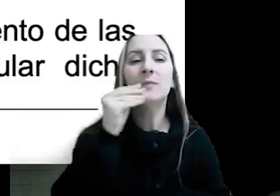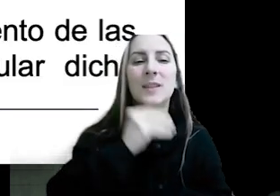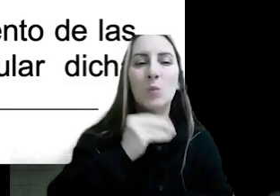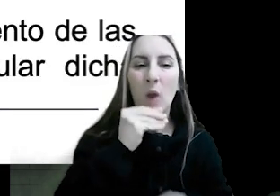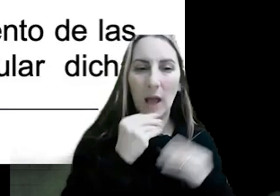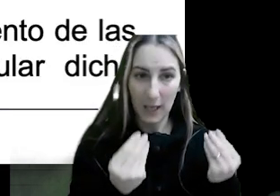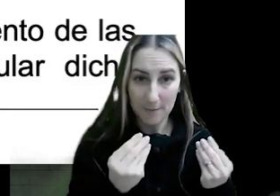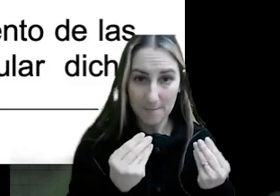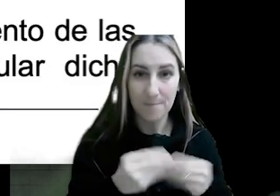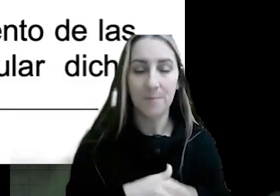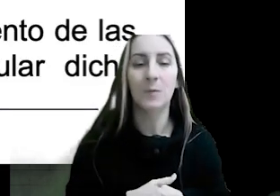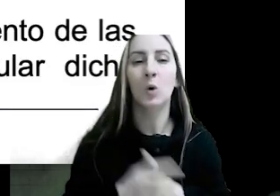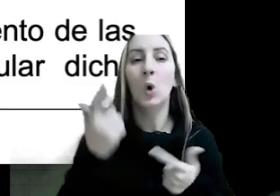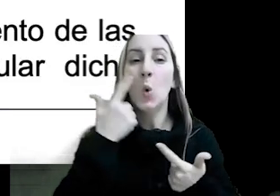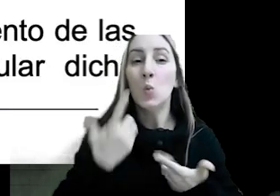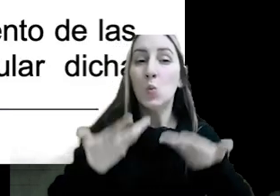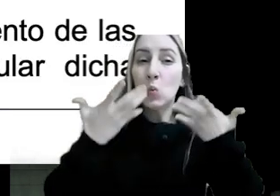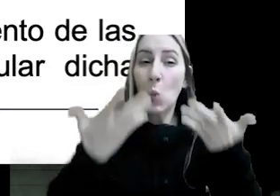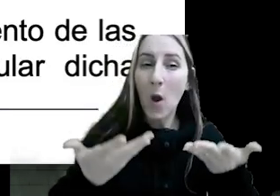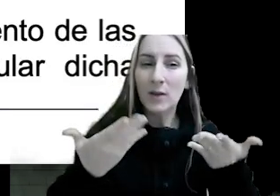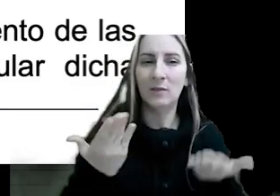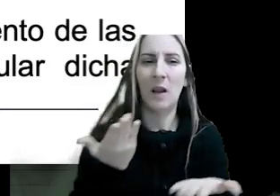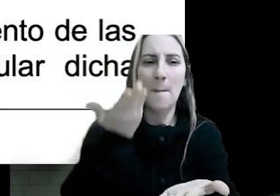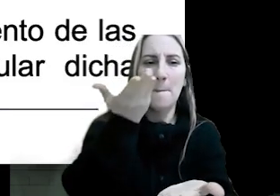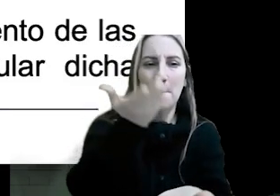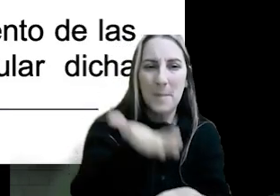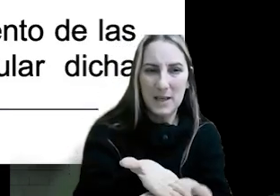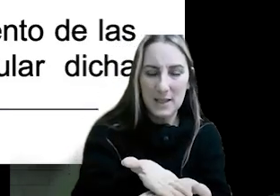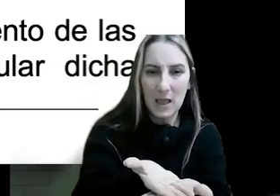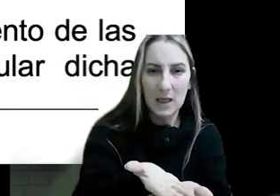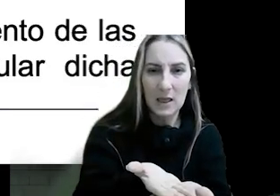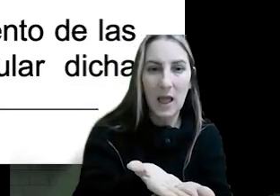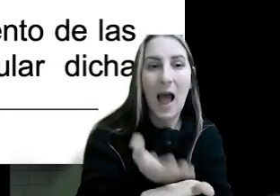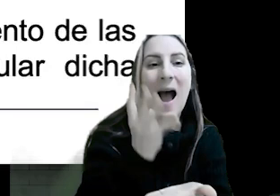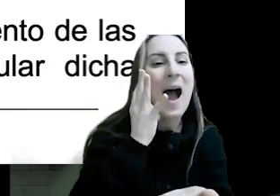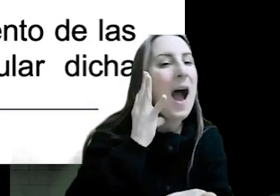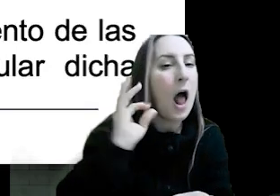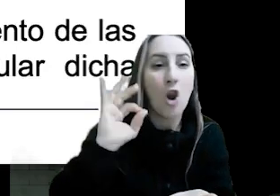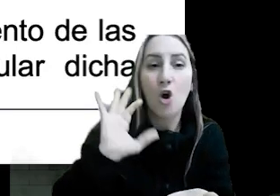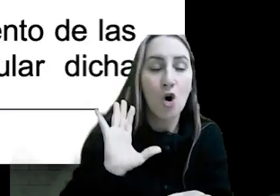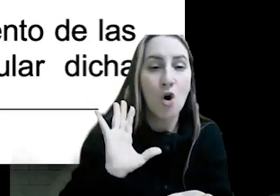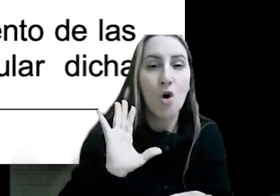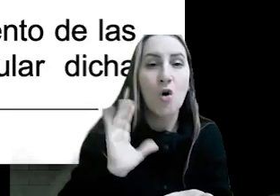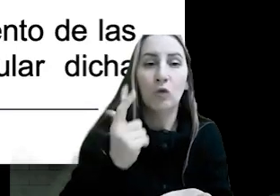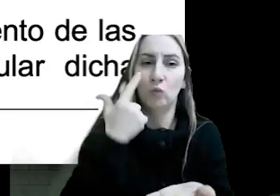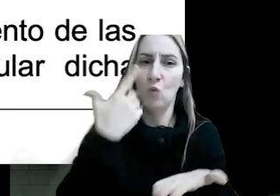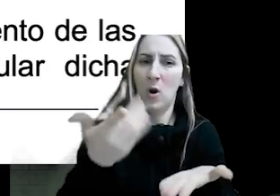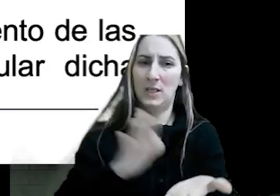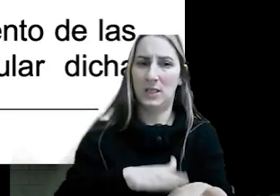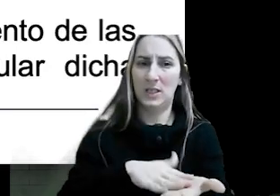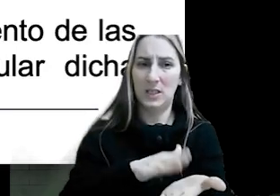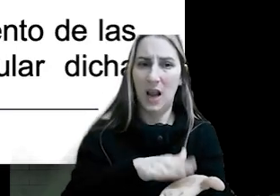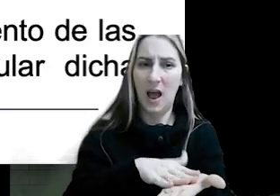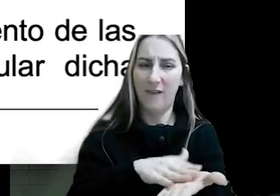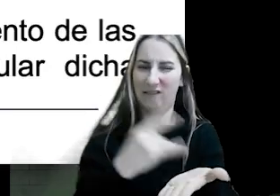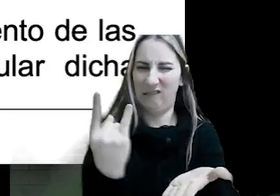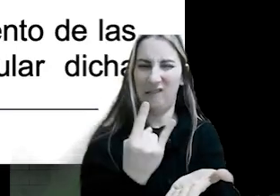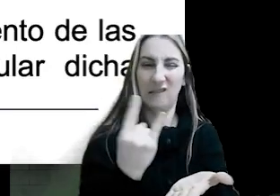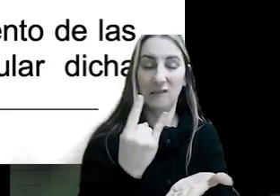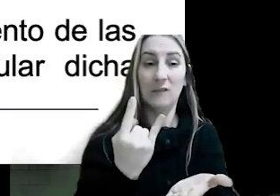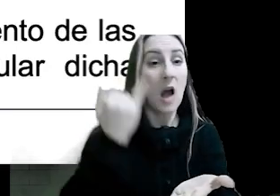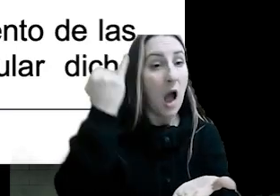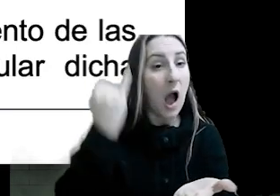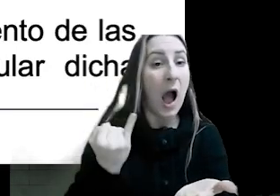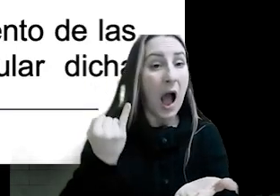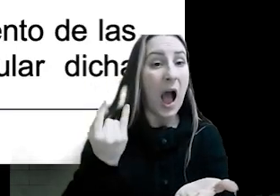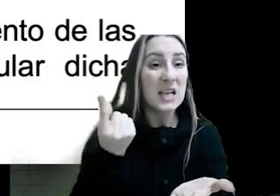la apariencia, la presentación de algo que demuestra falsamente que existe un